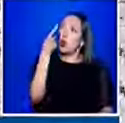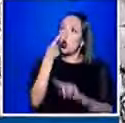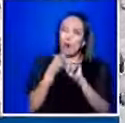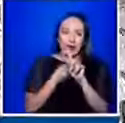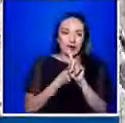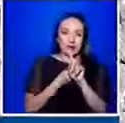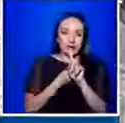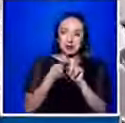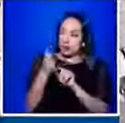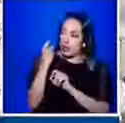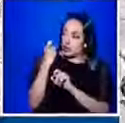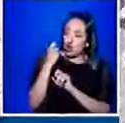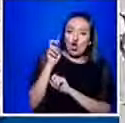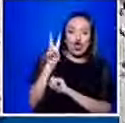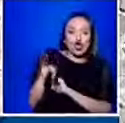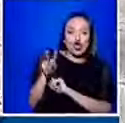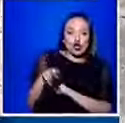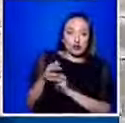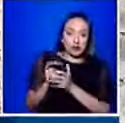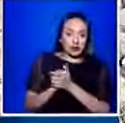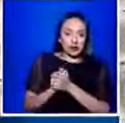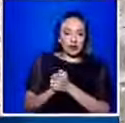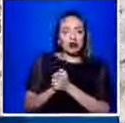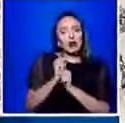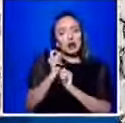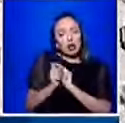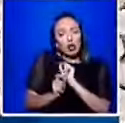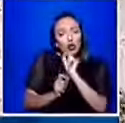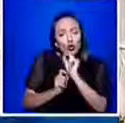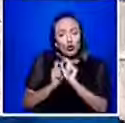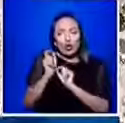lo de acá dos meses. Y vea, poco a poco,